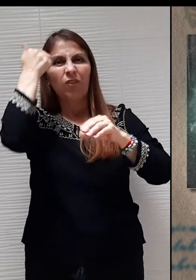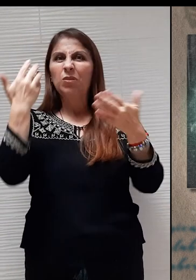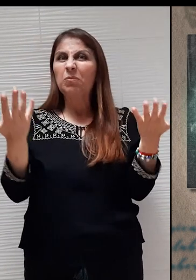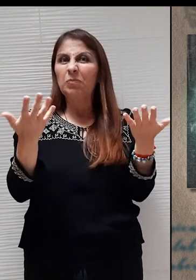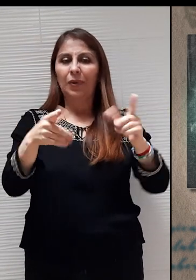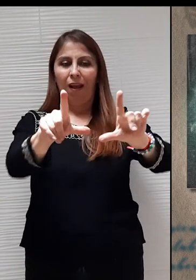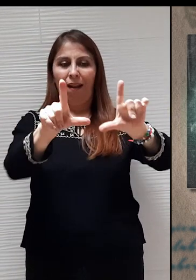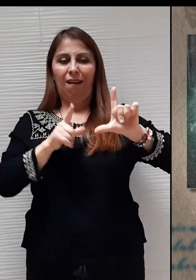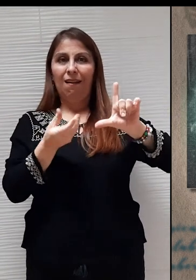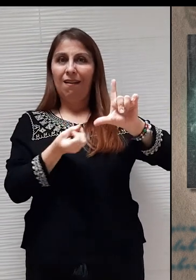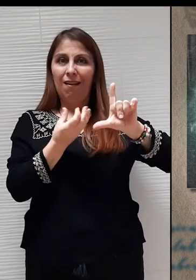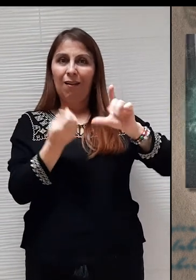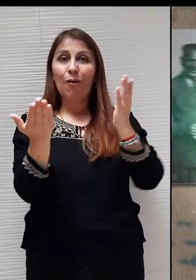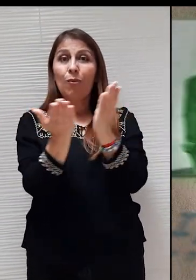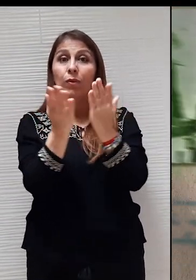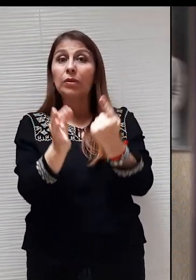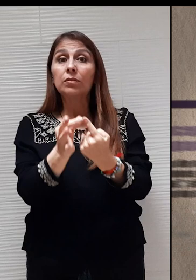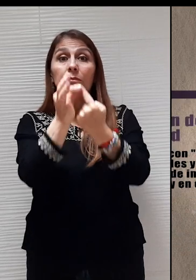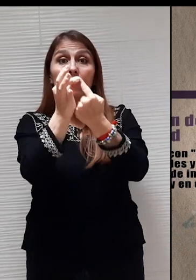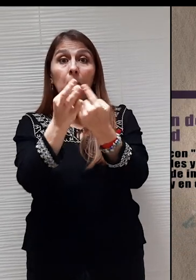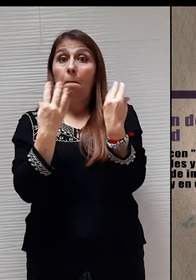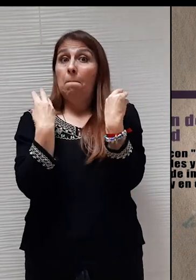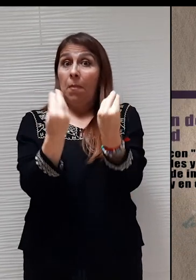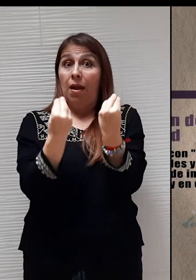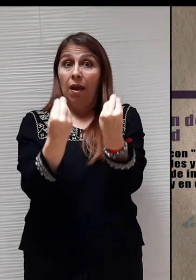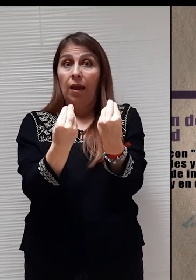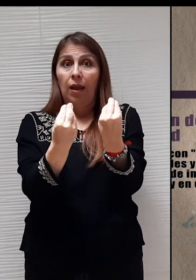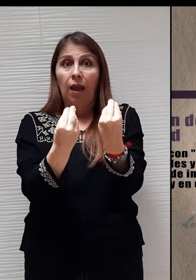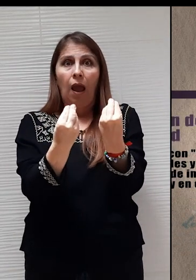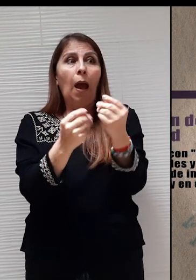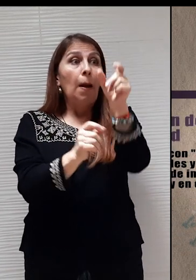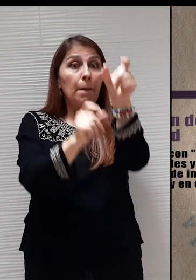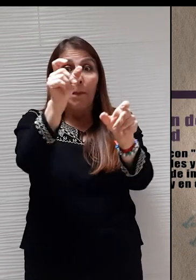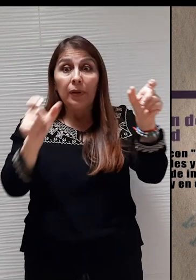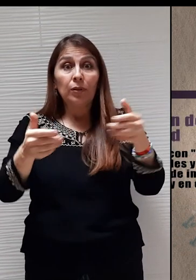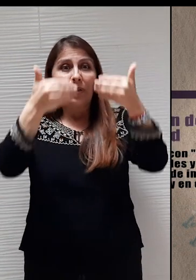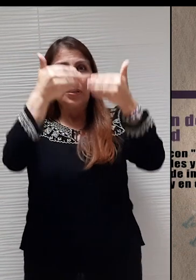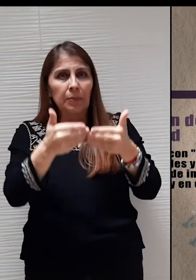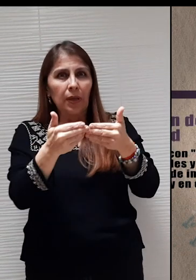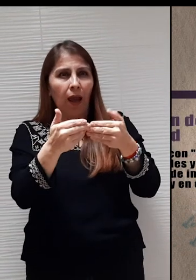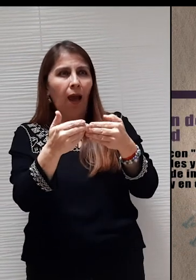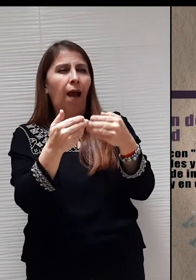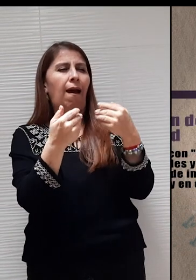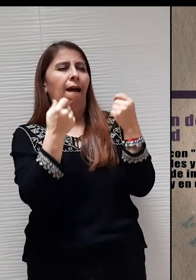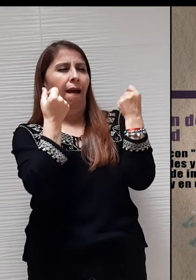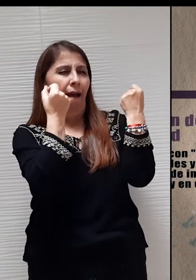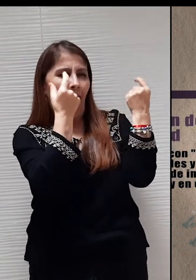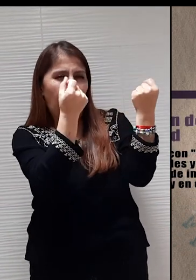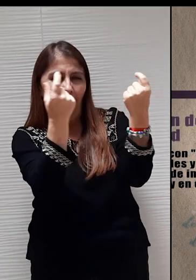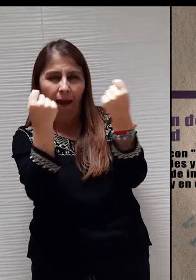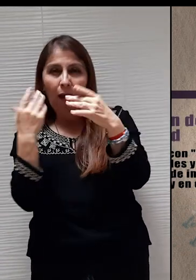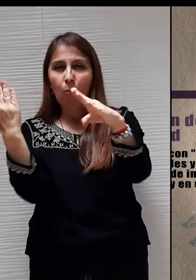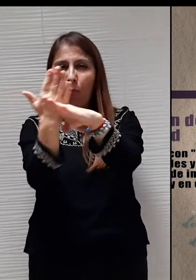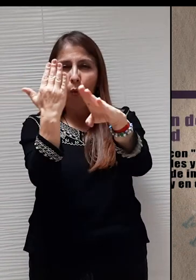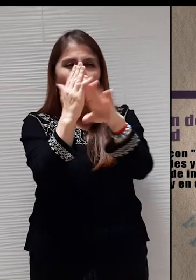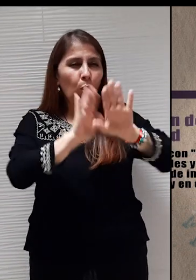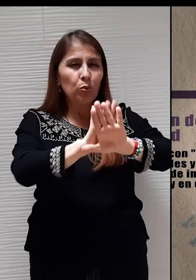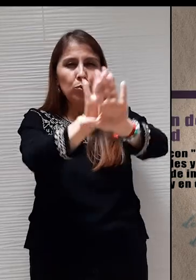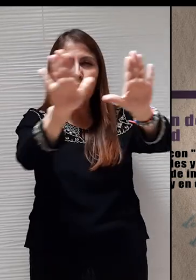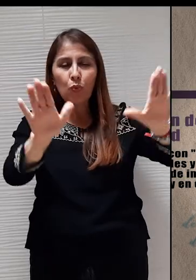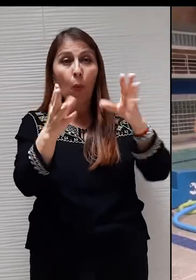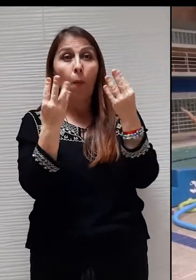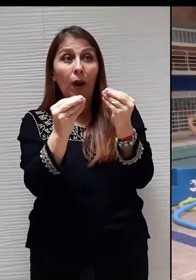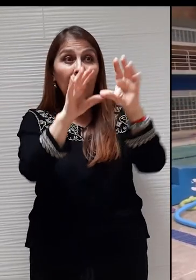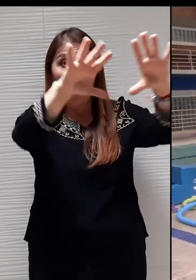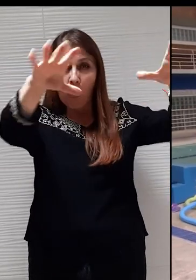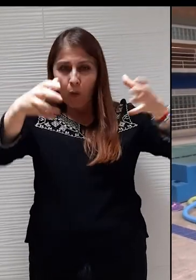especial para entender los problemas de las personas en situación de discapacidad para poder